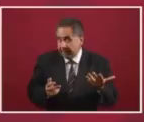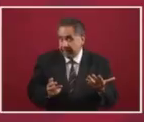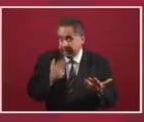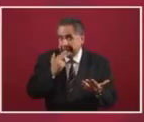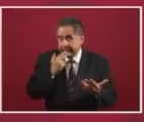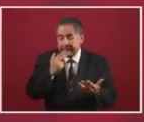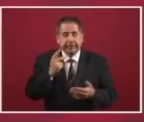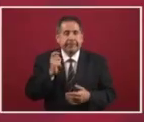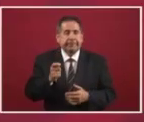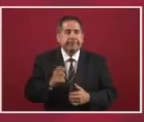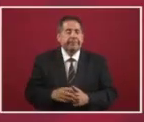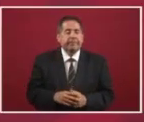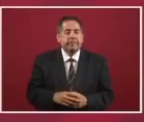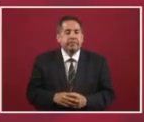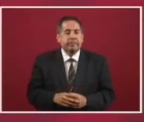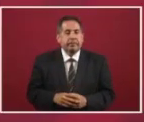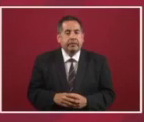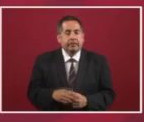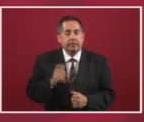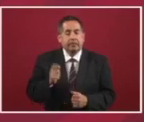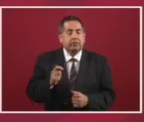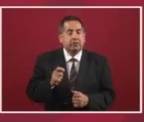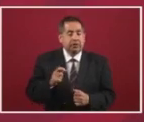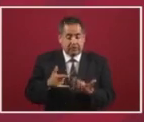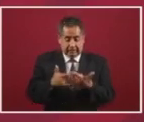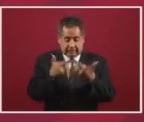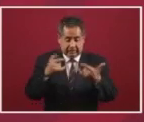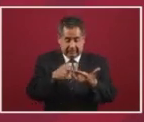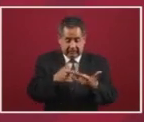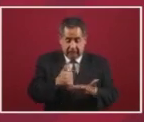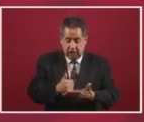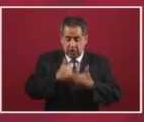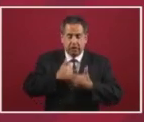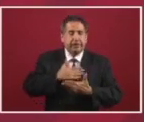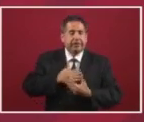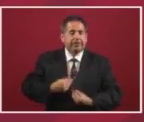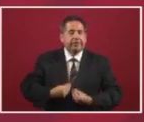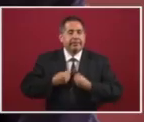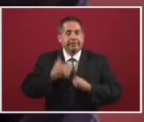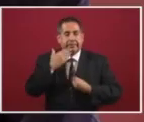que es la maestra de la vida.